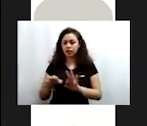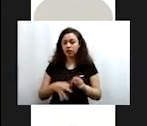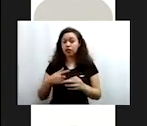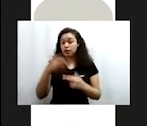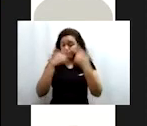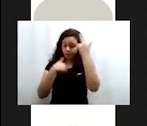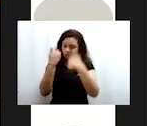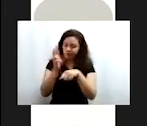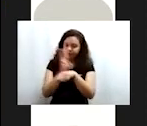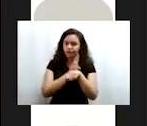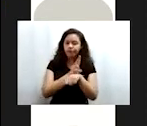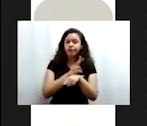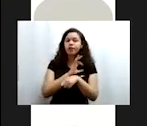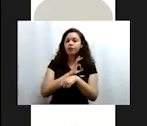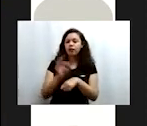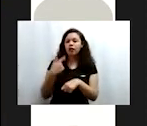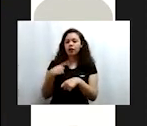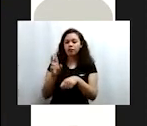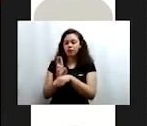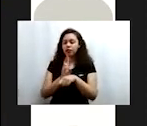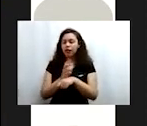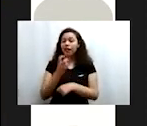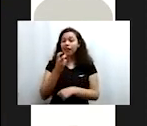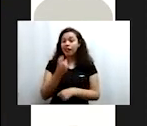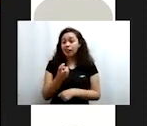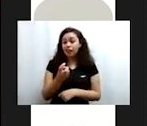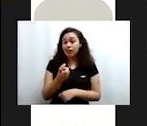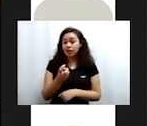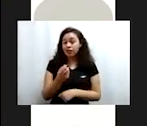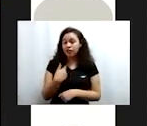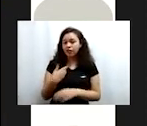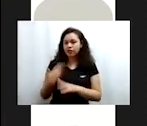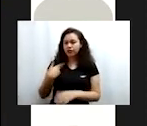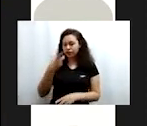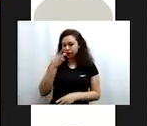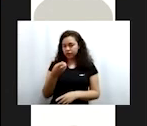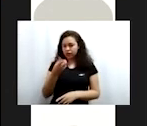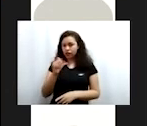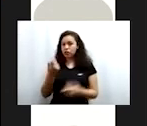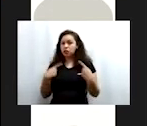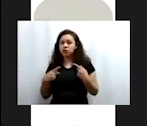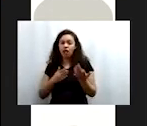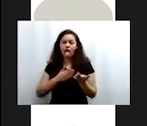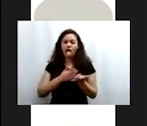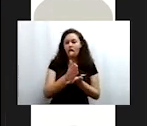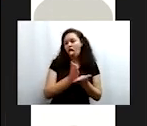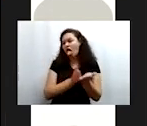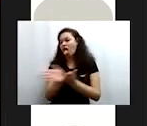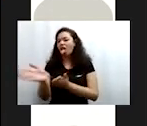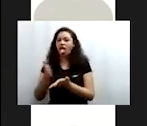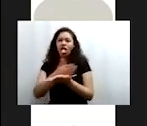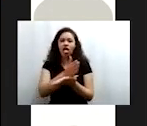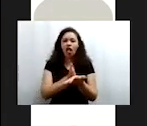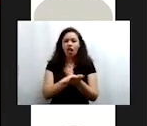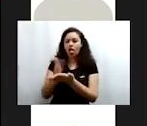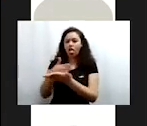posibilitar a él eso, lo que yo mencionaba, que otros se metan en los asuntos de